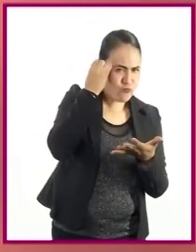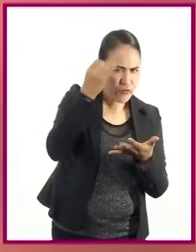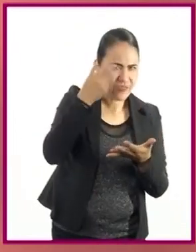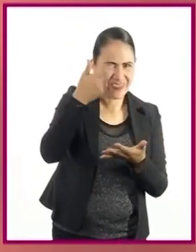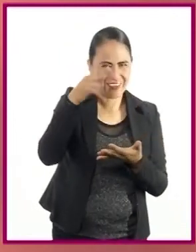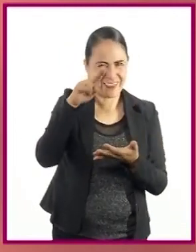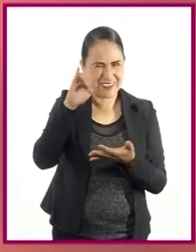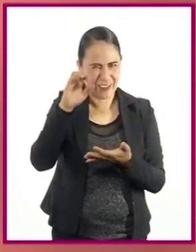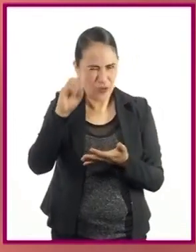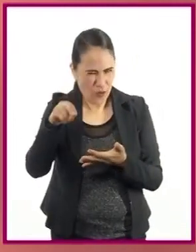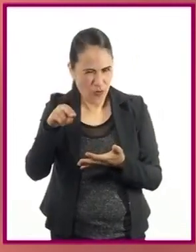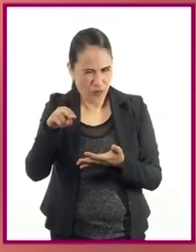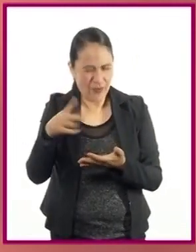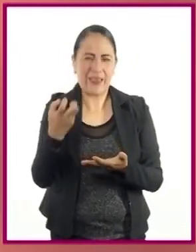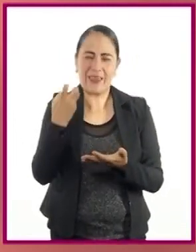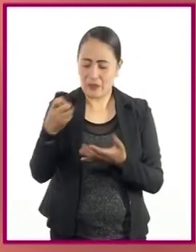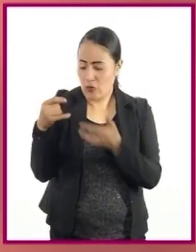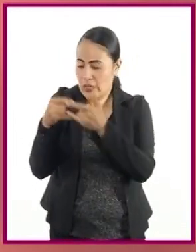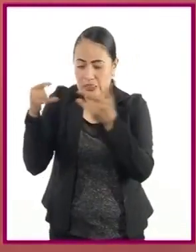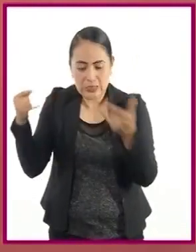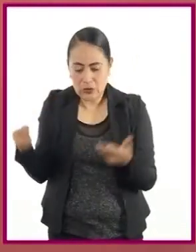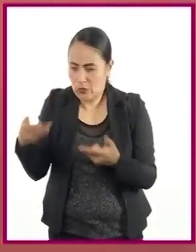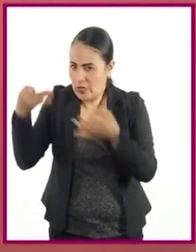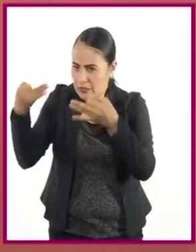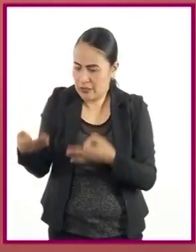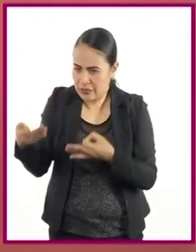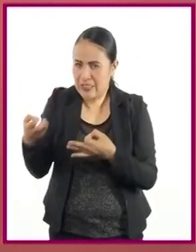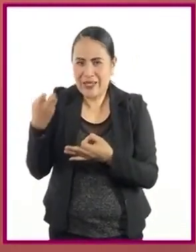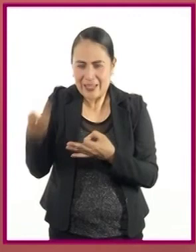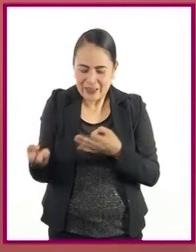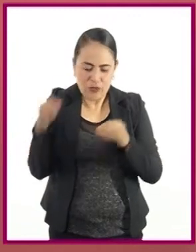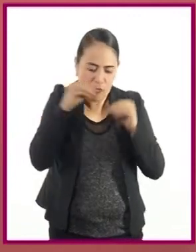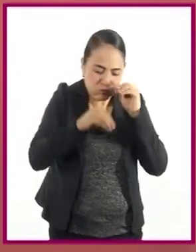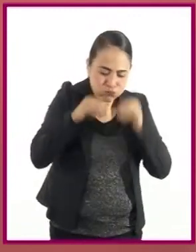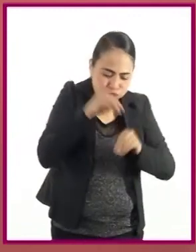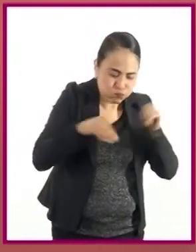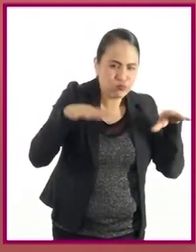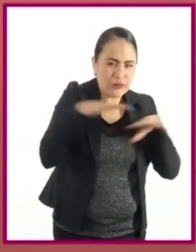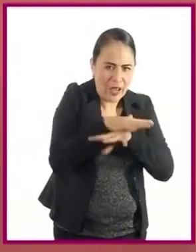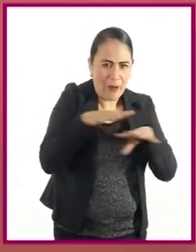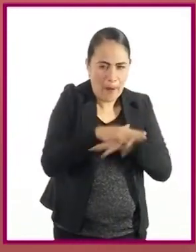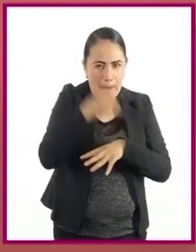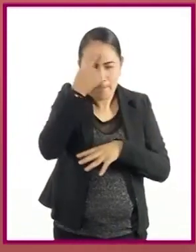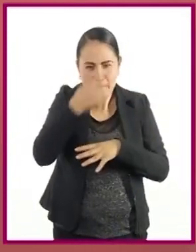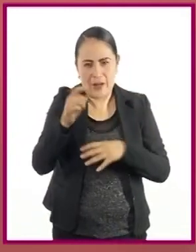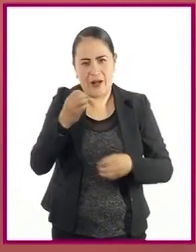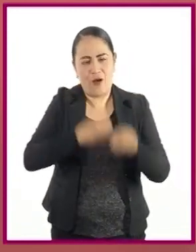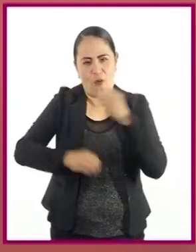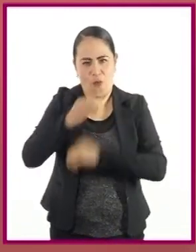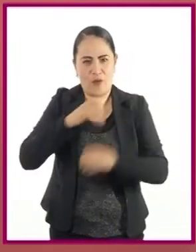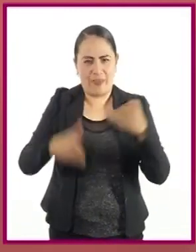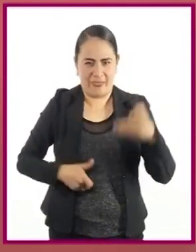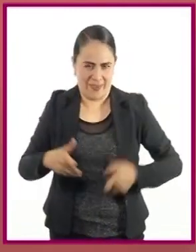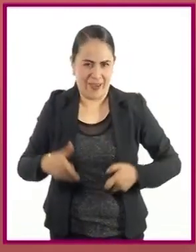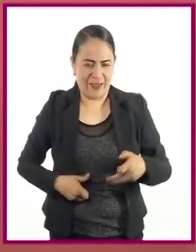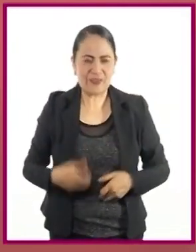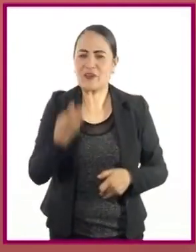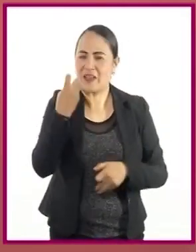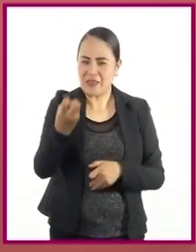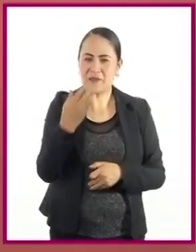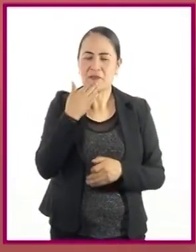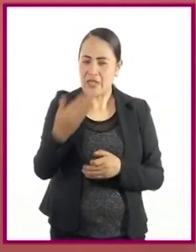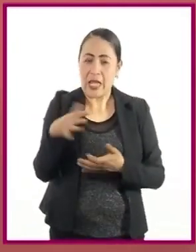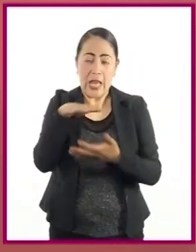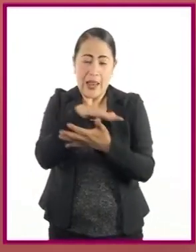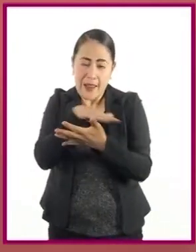Sin dejar de lado el contenido original del cuento. Ah, pues sí, tiene razón, profesora. Hay que fijarse muy bien al leer y además